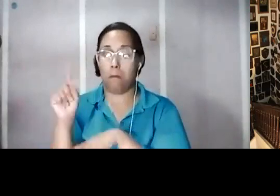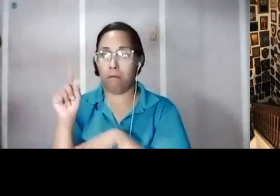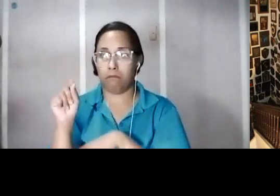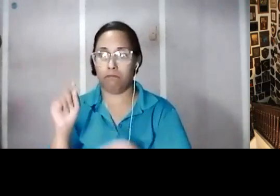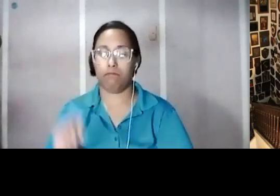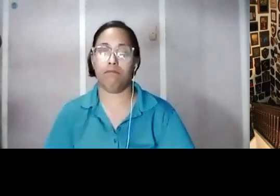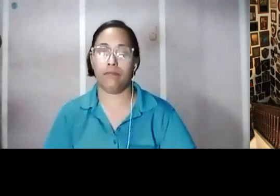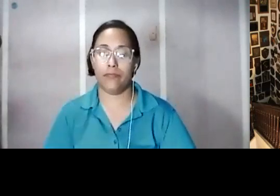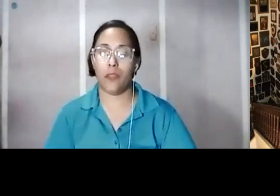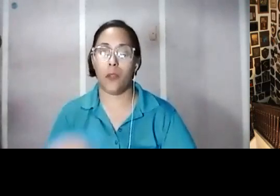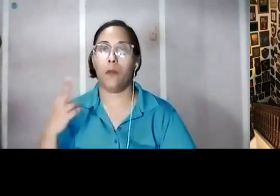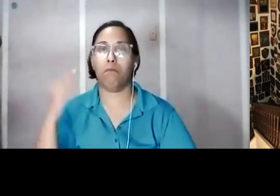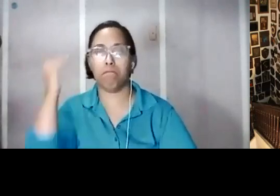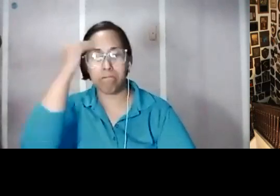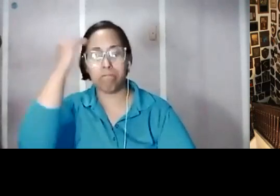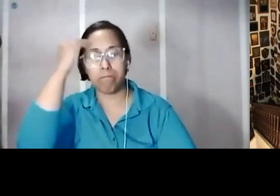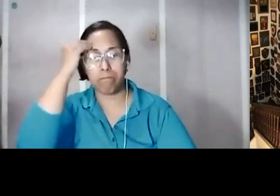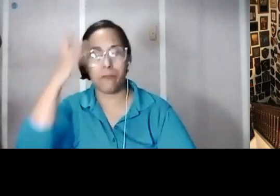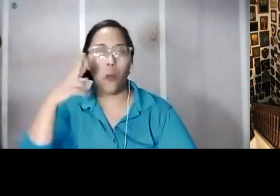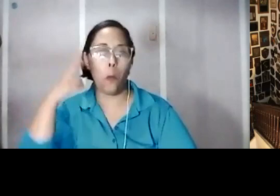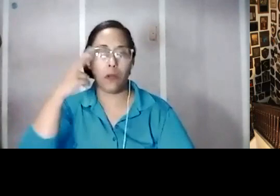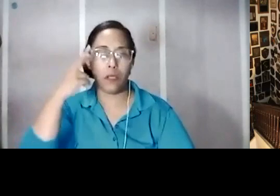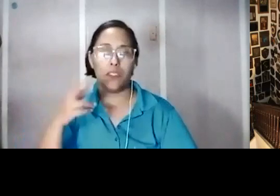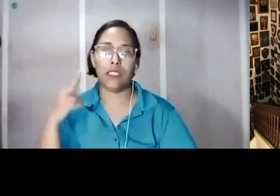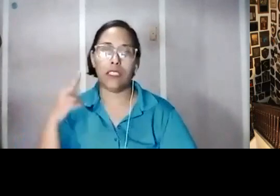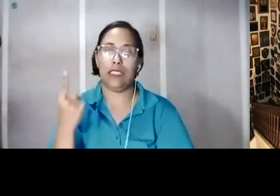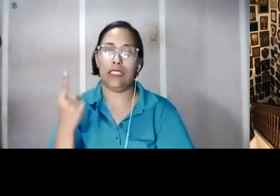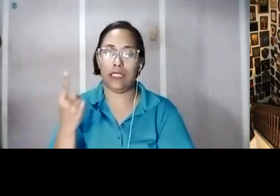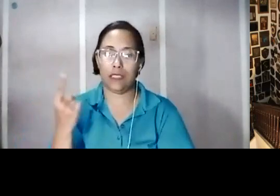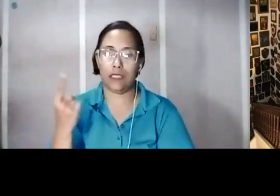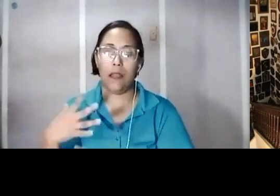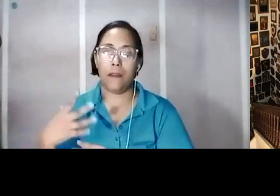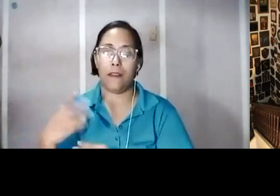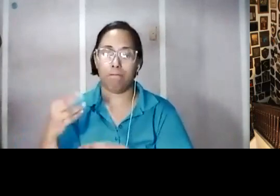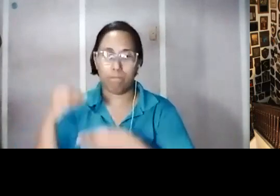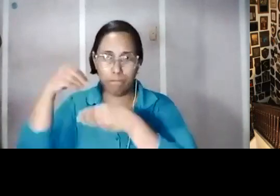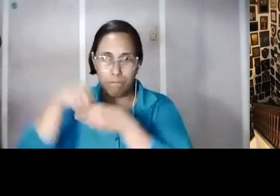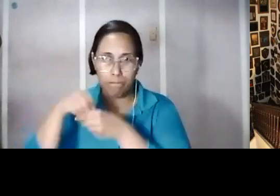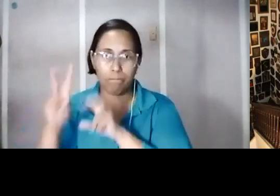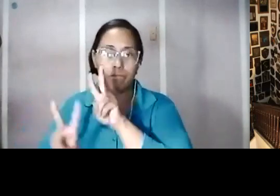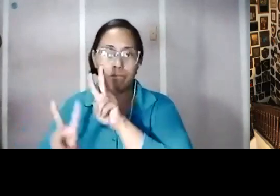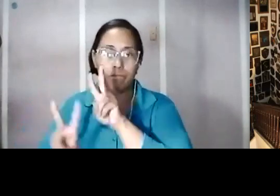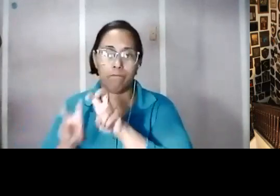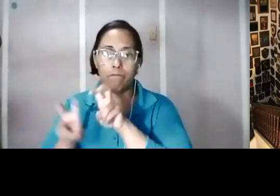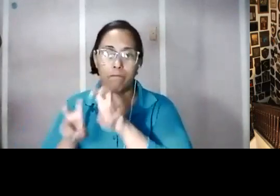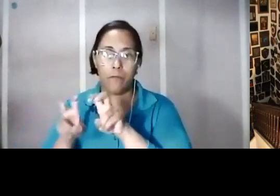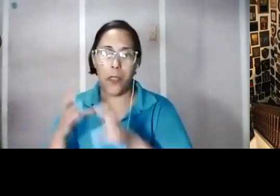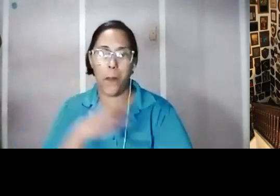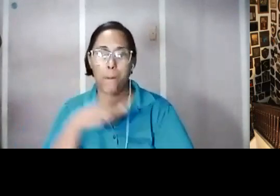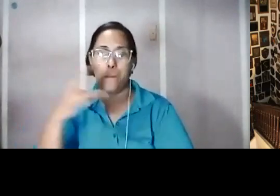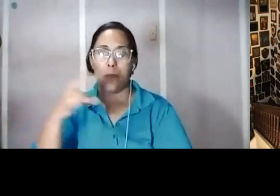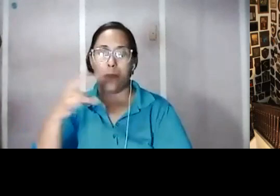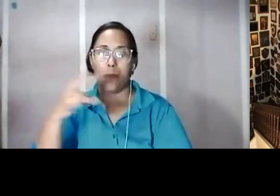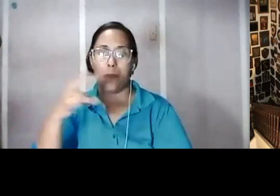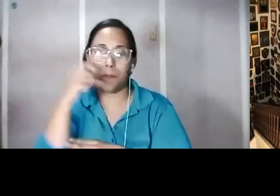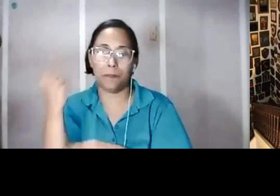sé. Por eso, y siempre he estado muy adentro de los carnavales. Me encanta, porque yo